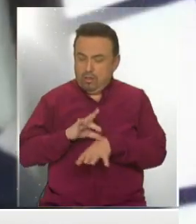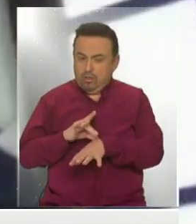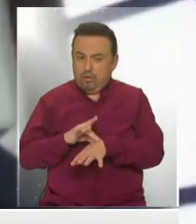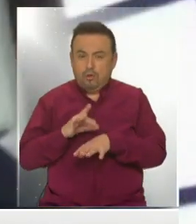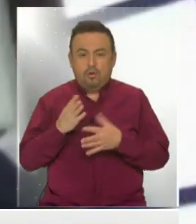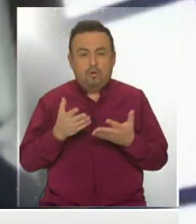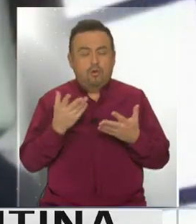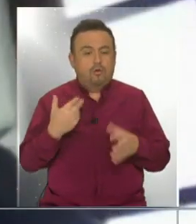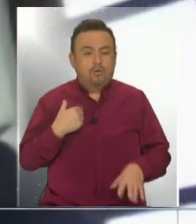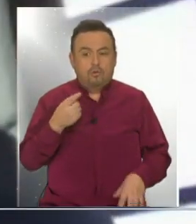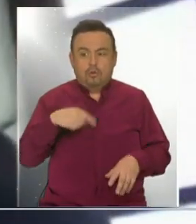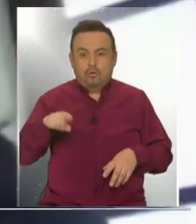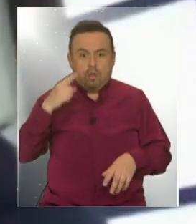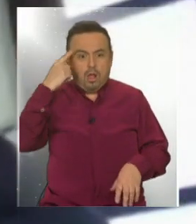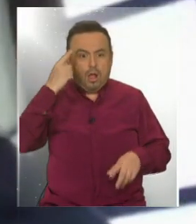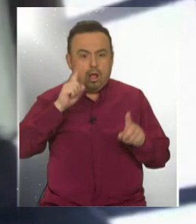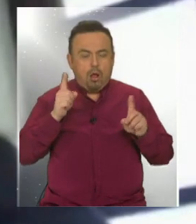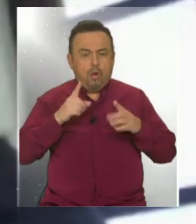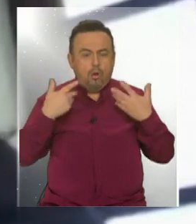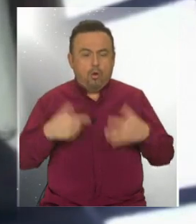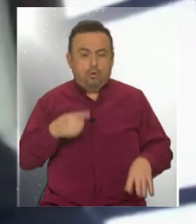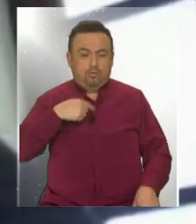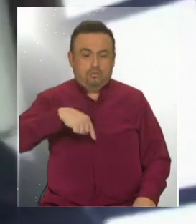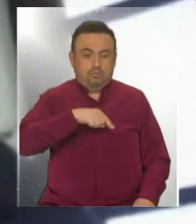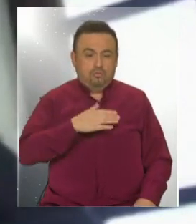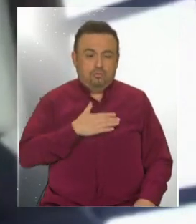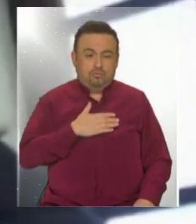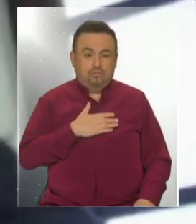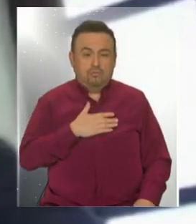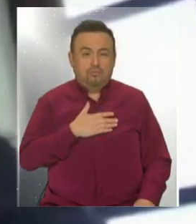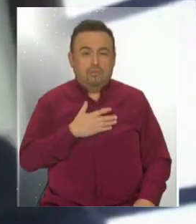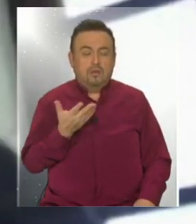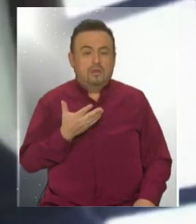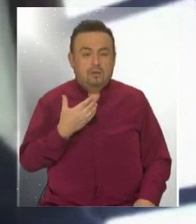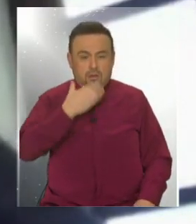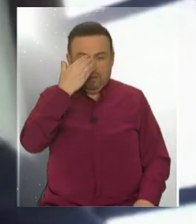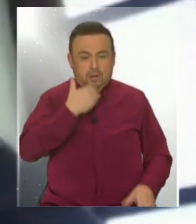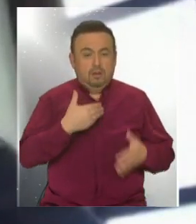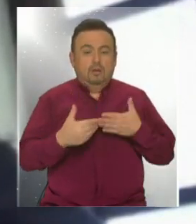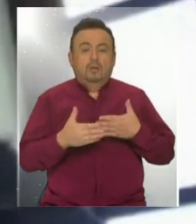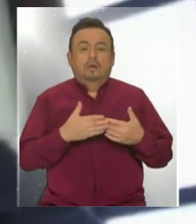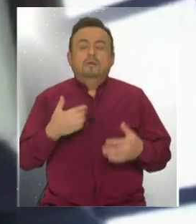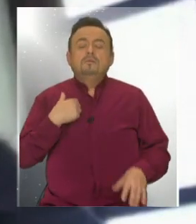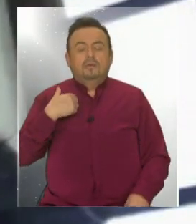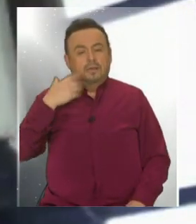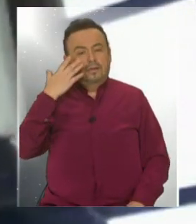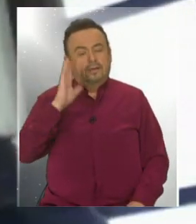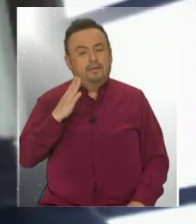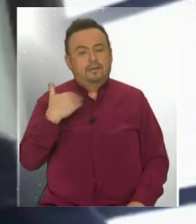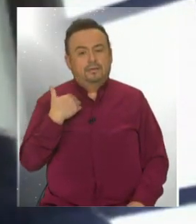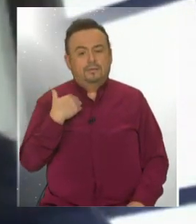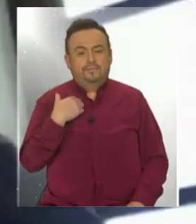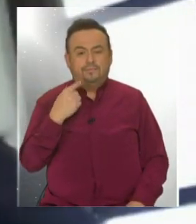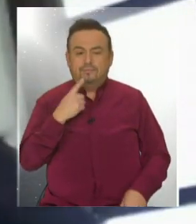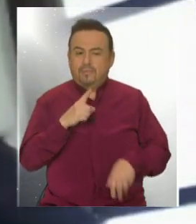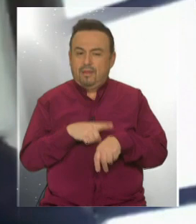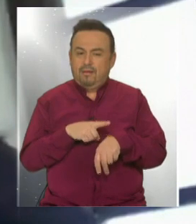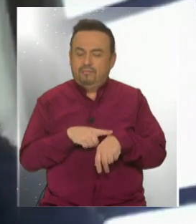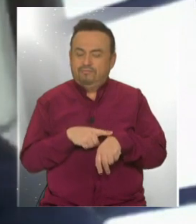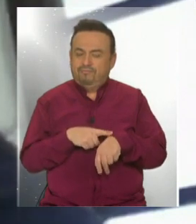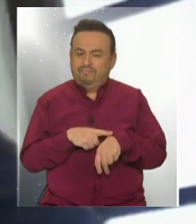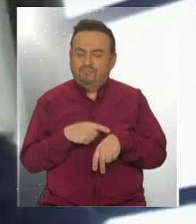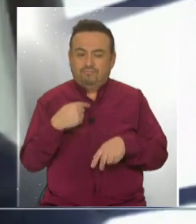tal vez no se lo esperaban pero nosotros como como personas naturales yo creo que ya comentan que